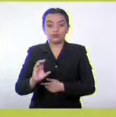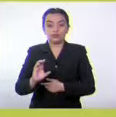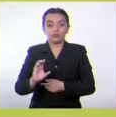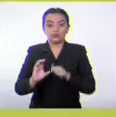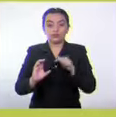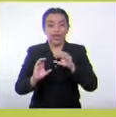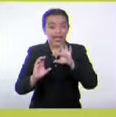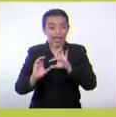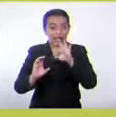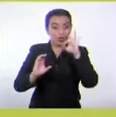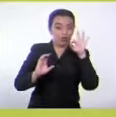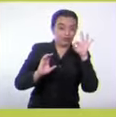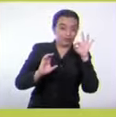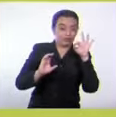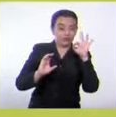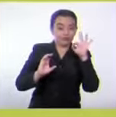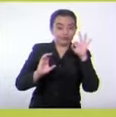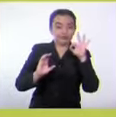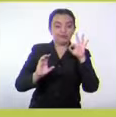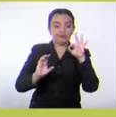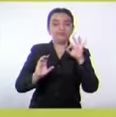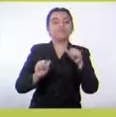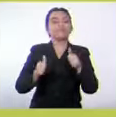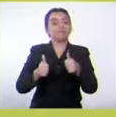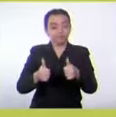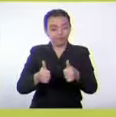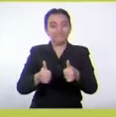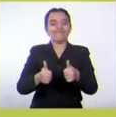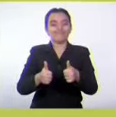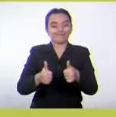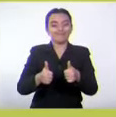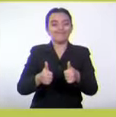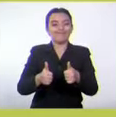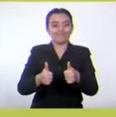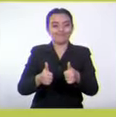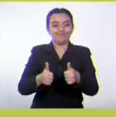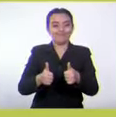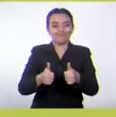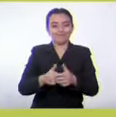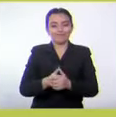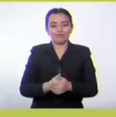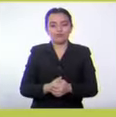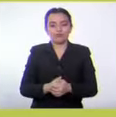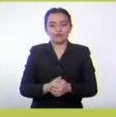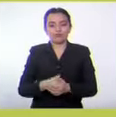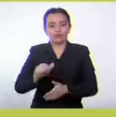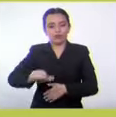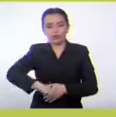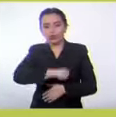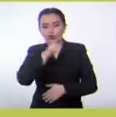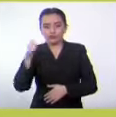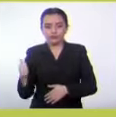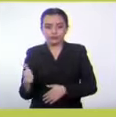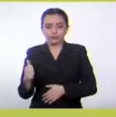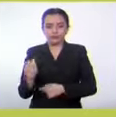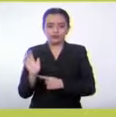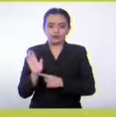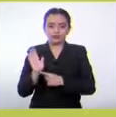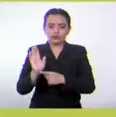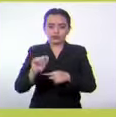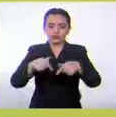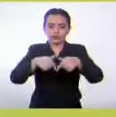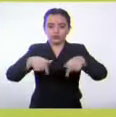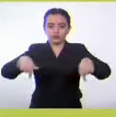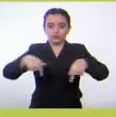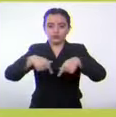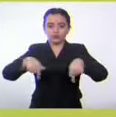porcentaje masa sobre volumen, estás en lo correcto. Con la expresión que se muestra, podemos encontrar